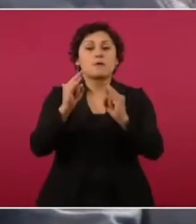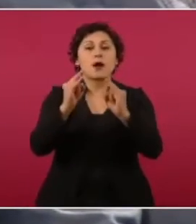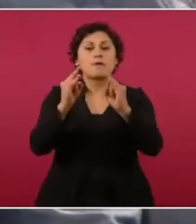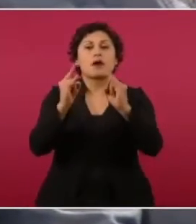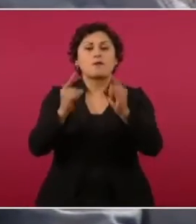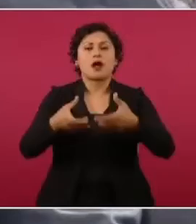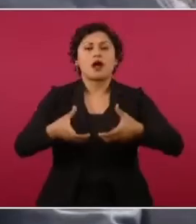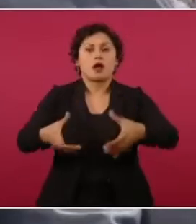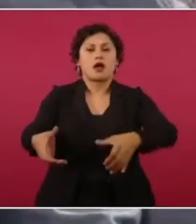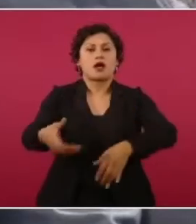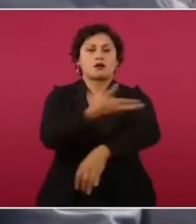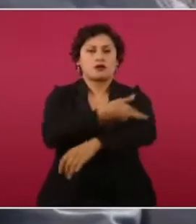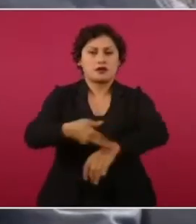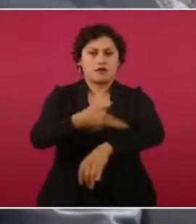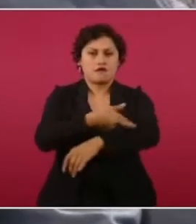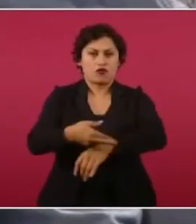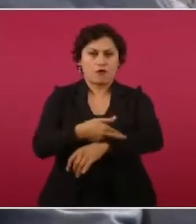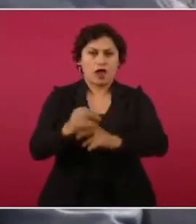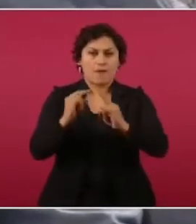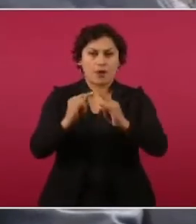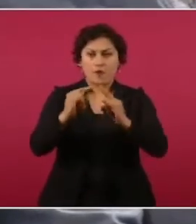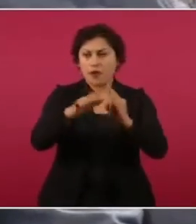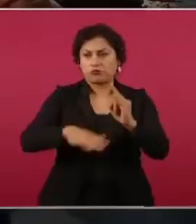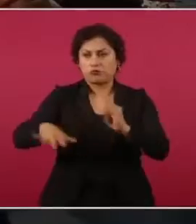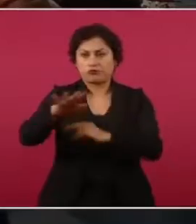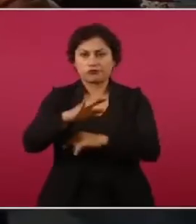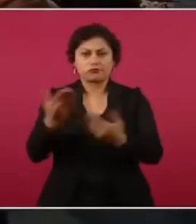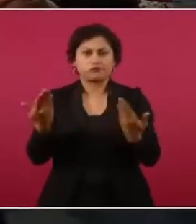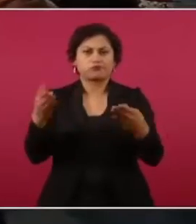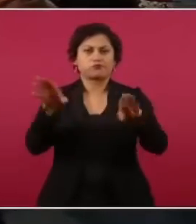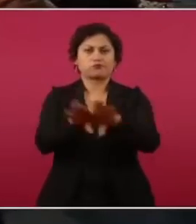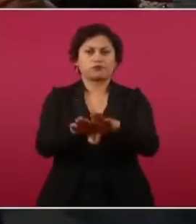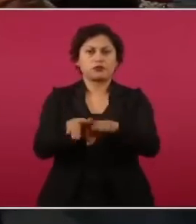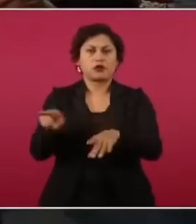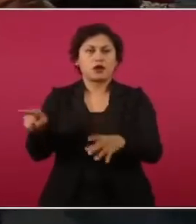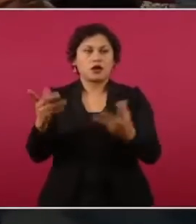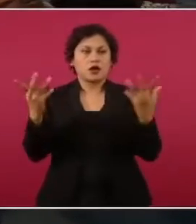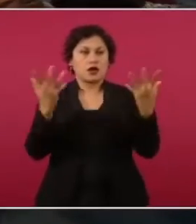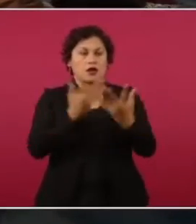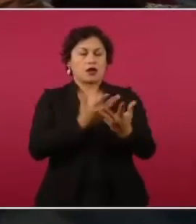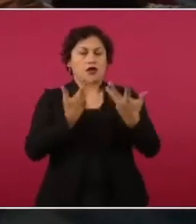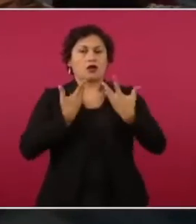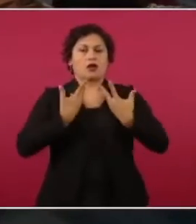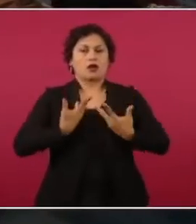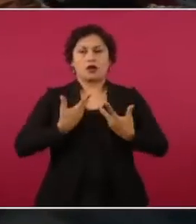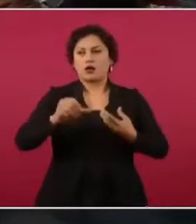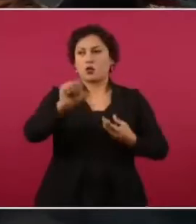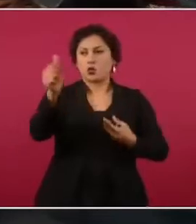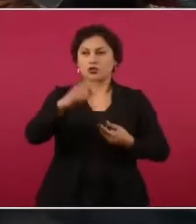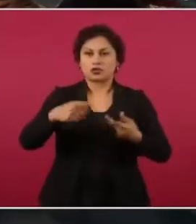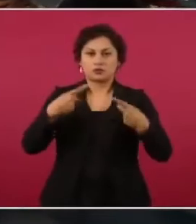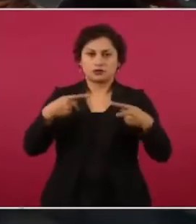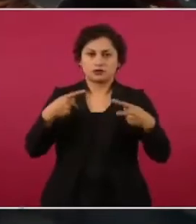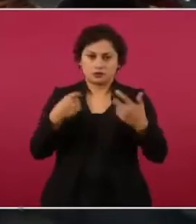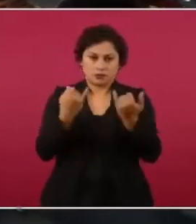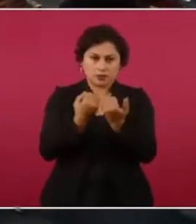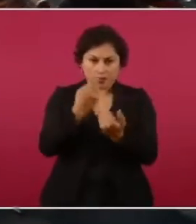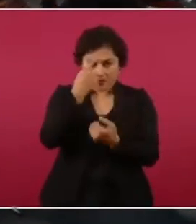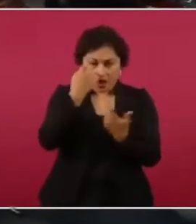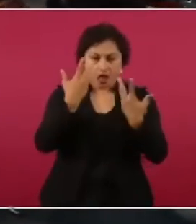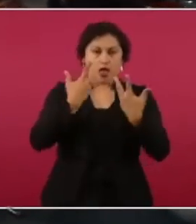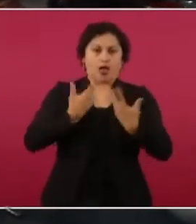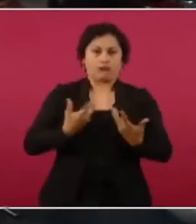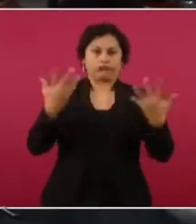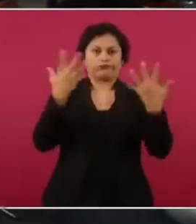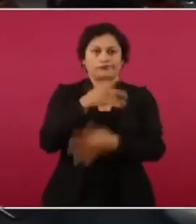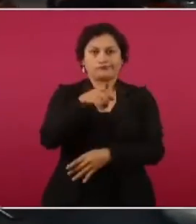situación de desencanto para él y bueno, pues para algunos otros personajes también. Pero lo que él menciona en la crítica es pues precisamente que